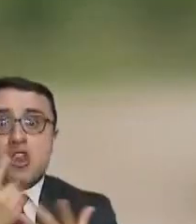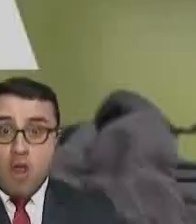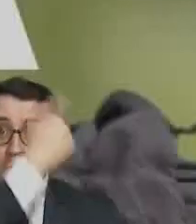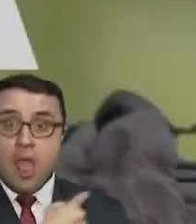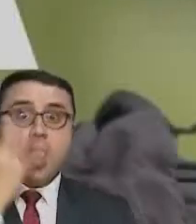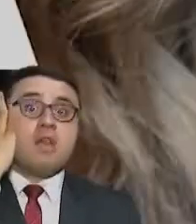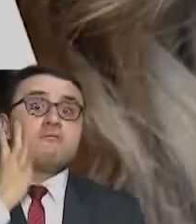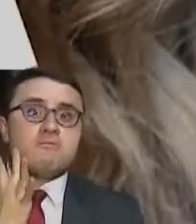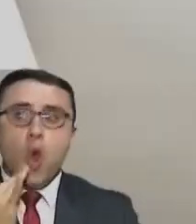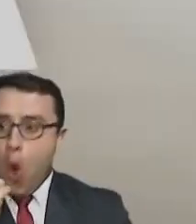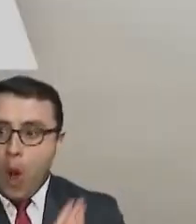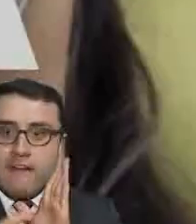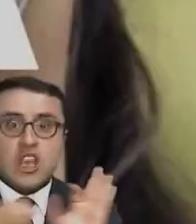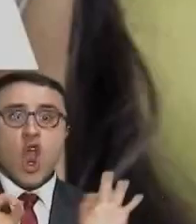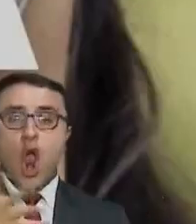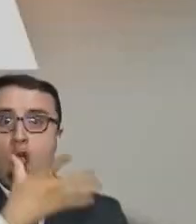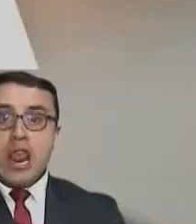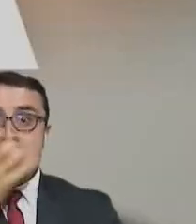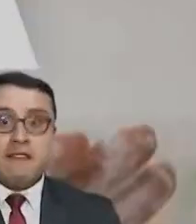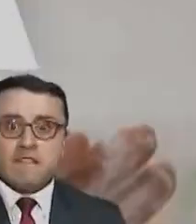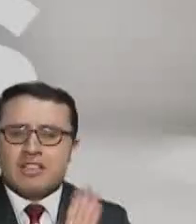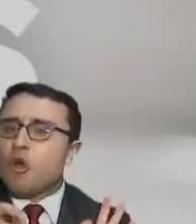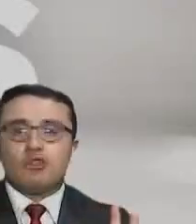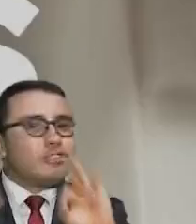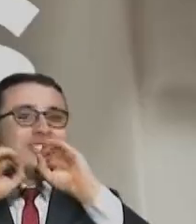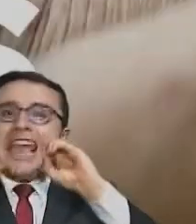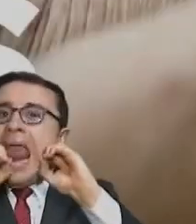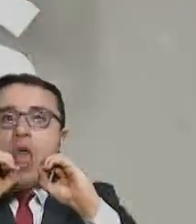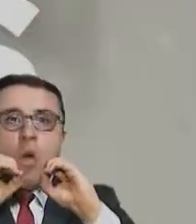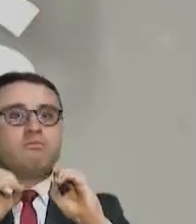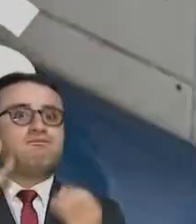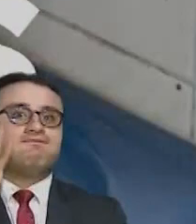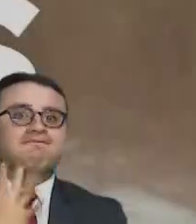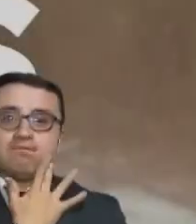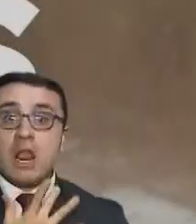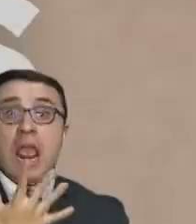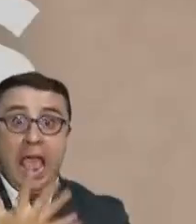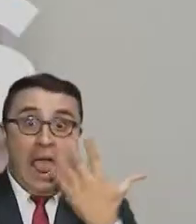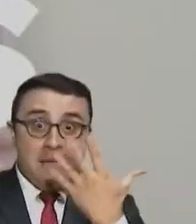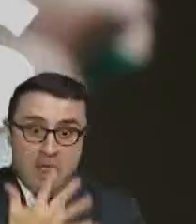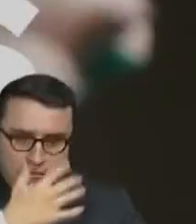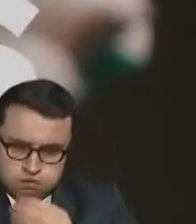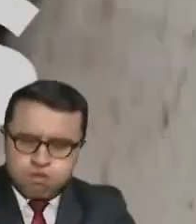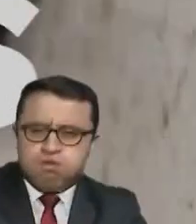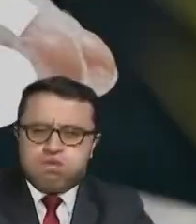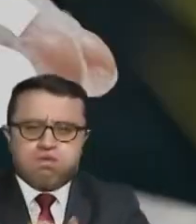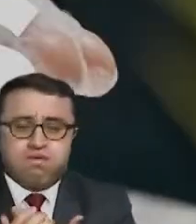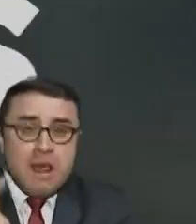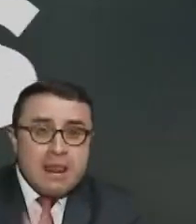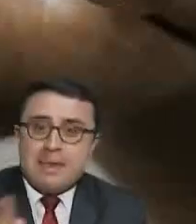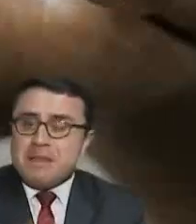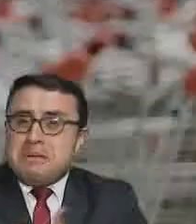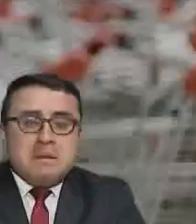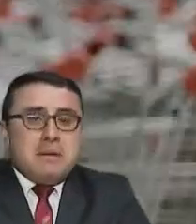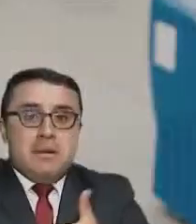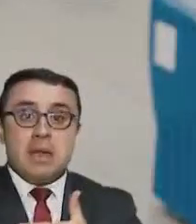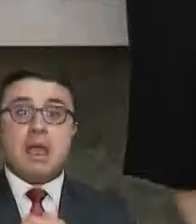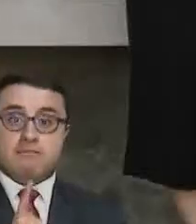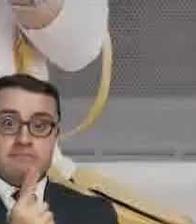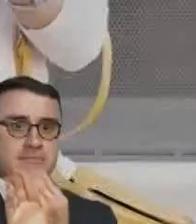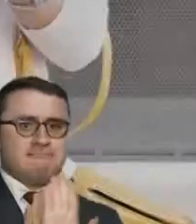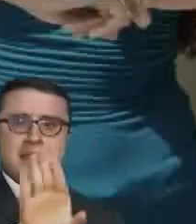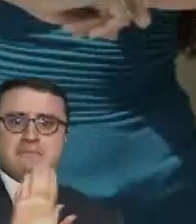no te toques la cara ni una ni 500 veces al día. Lávate las manos no una sino muchas veces al día, mantén